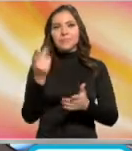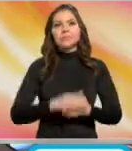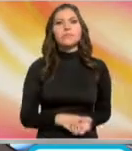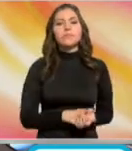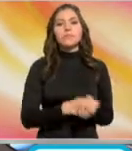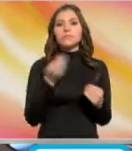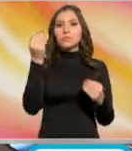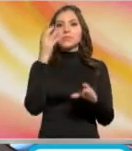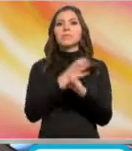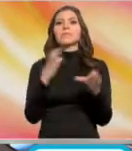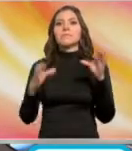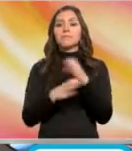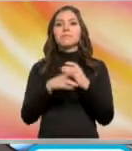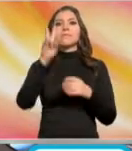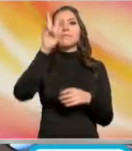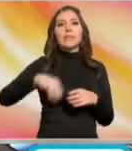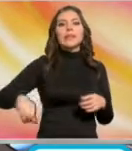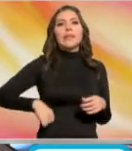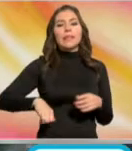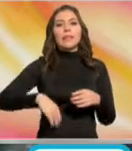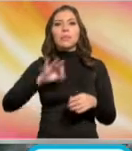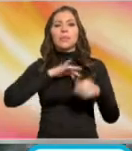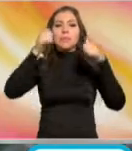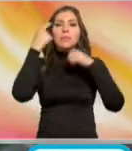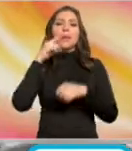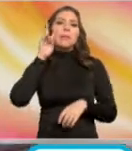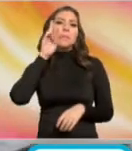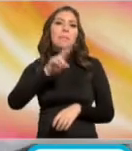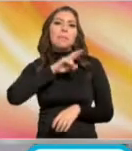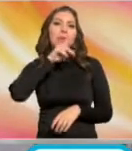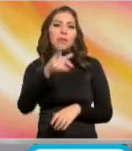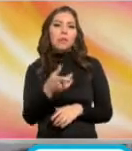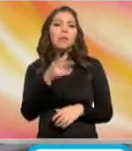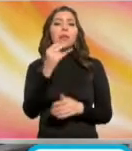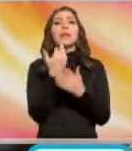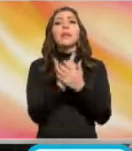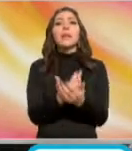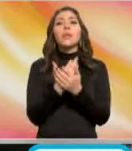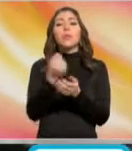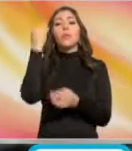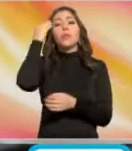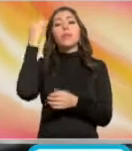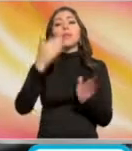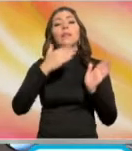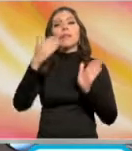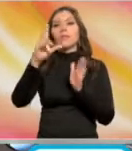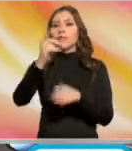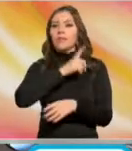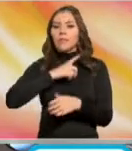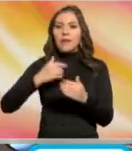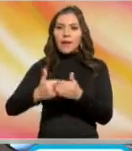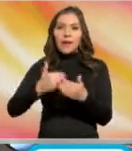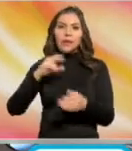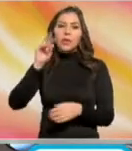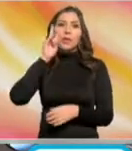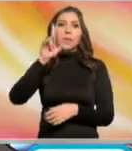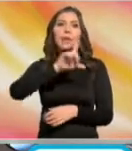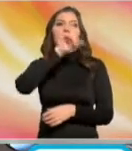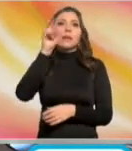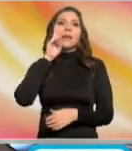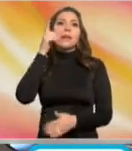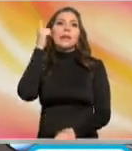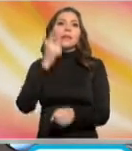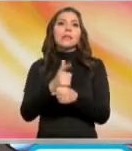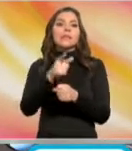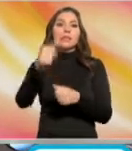¿cuántas opciones definitivamente para Bien. vernos mejor? Ya no esperemos que el tiempo pase demasiado. Hay que Así hacerlo a es. tiempo para que no se note luego que ya nos hicimos una